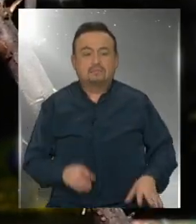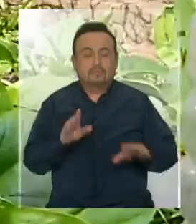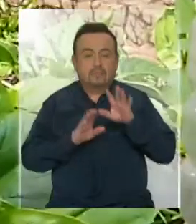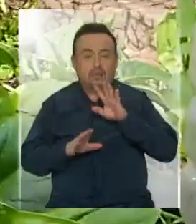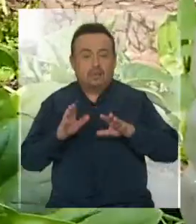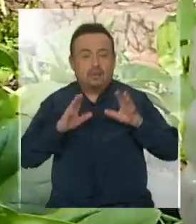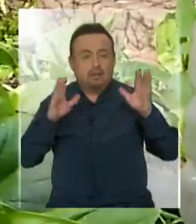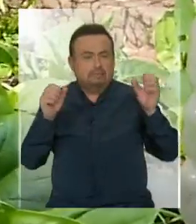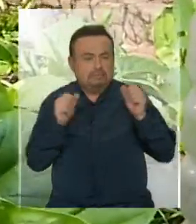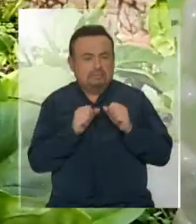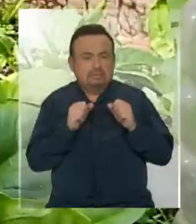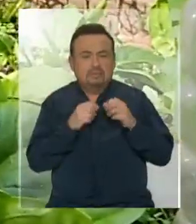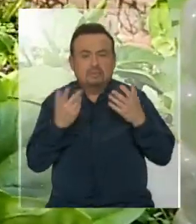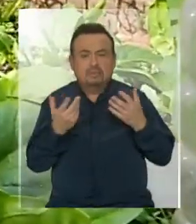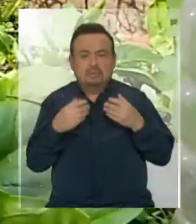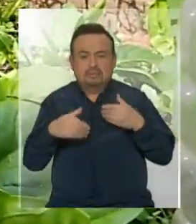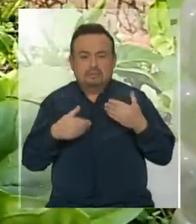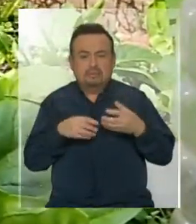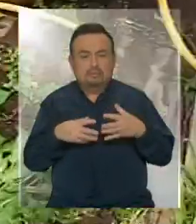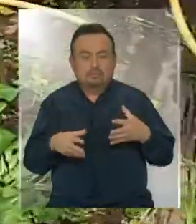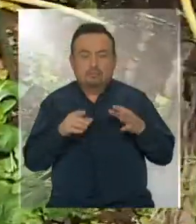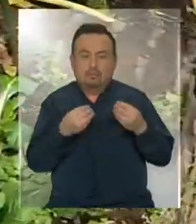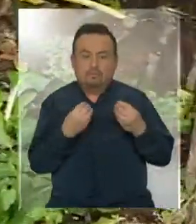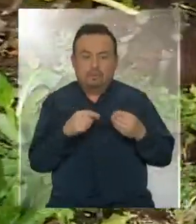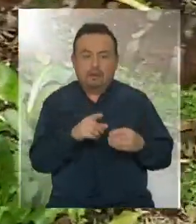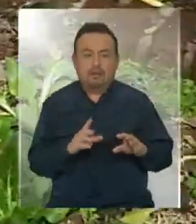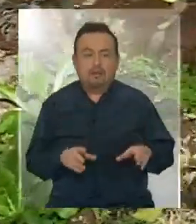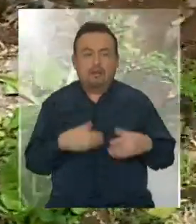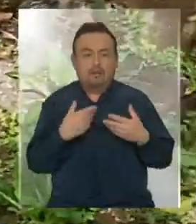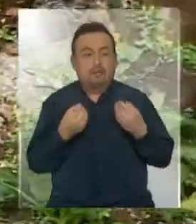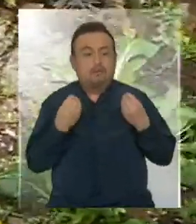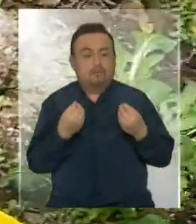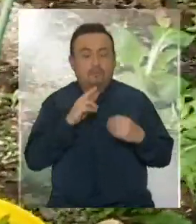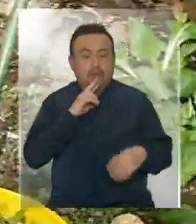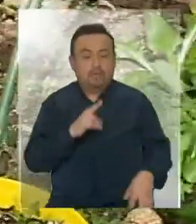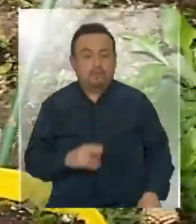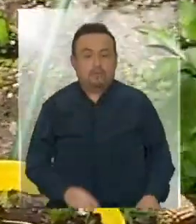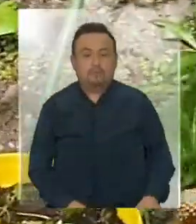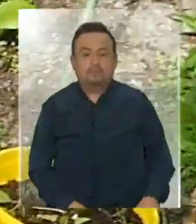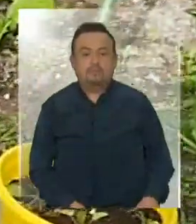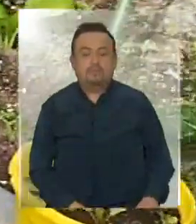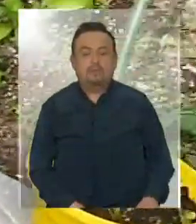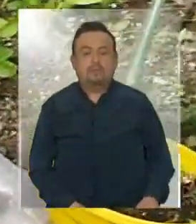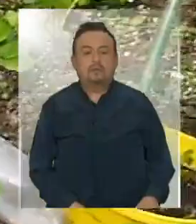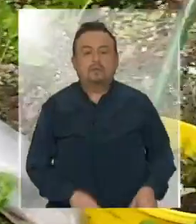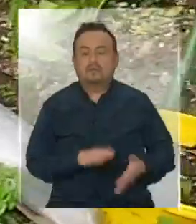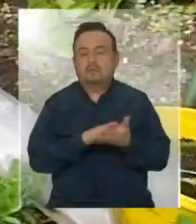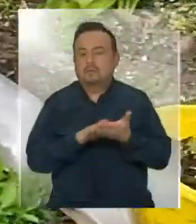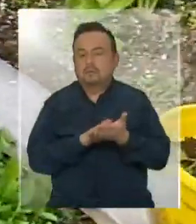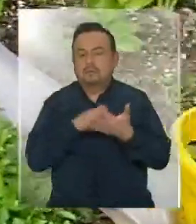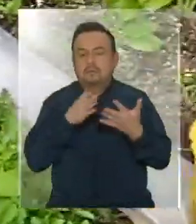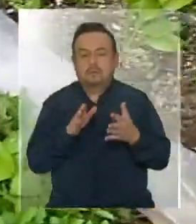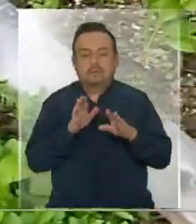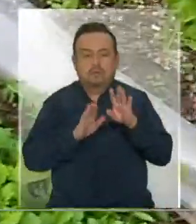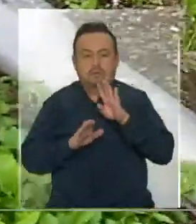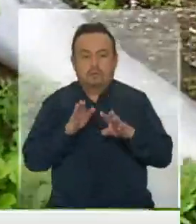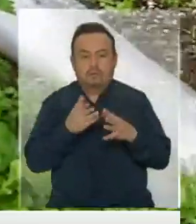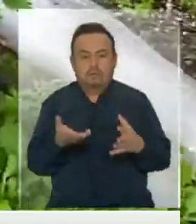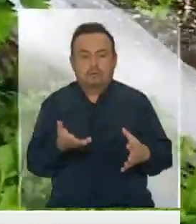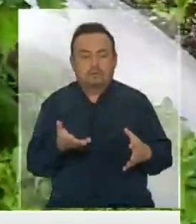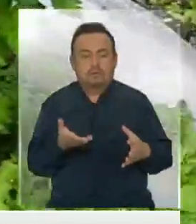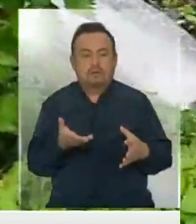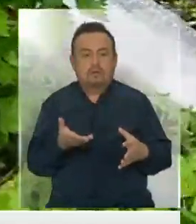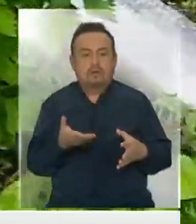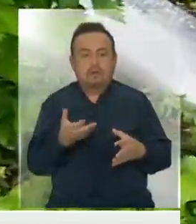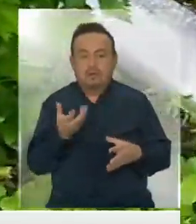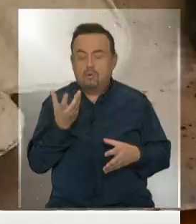protegerlo de las plagas y de la maleza, eso es, da excelente resultado. Ponte tú, reservamos